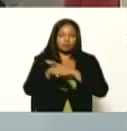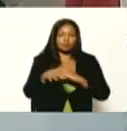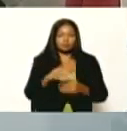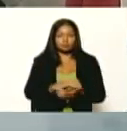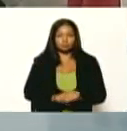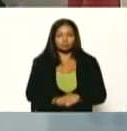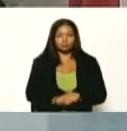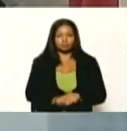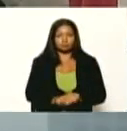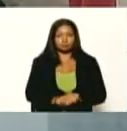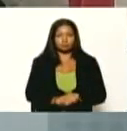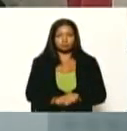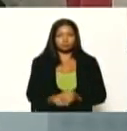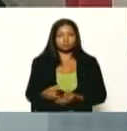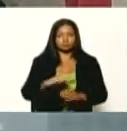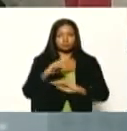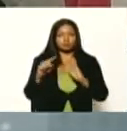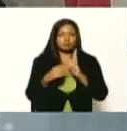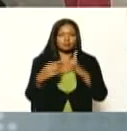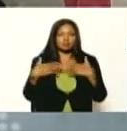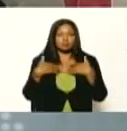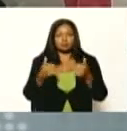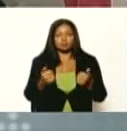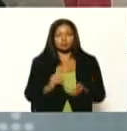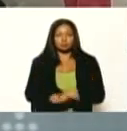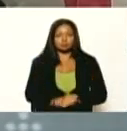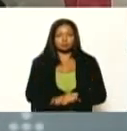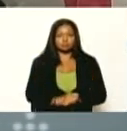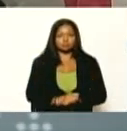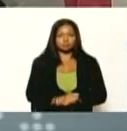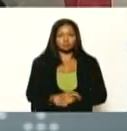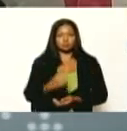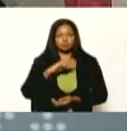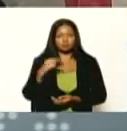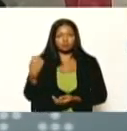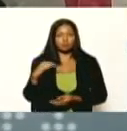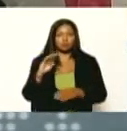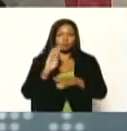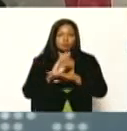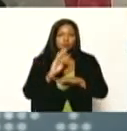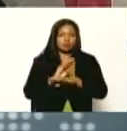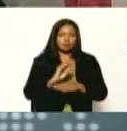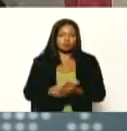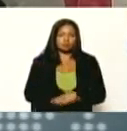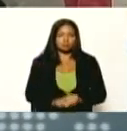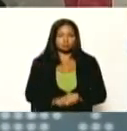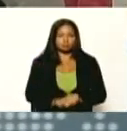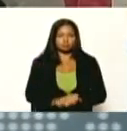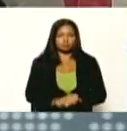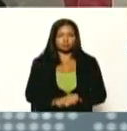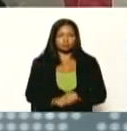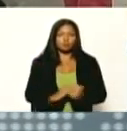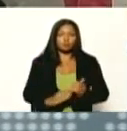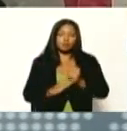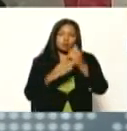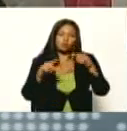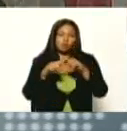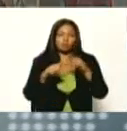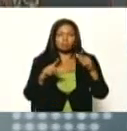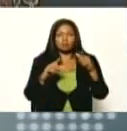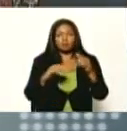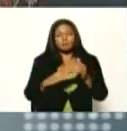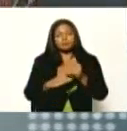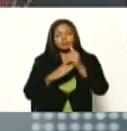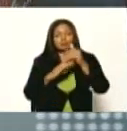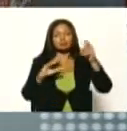Barrio Adentro, 100% salud. Y que nosotros tenemos que cuidar, es uno de los legados del comandante Chávez, uno